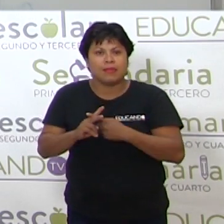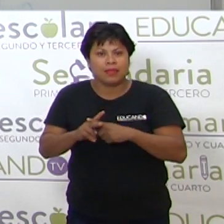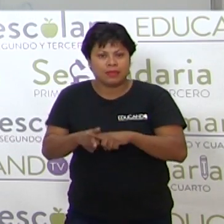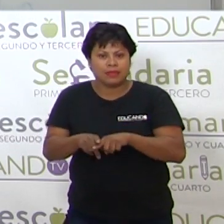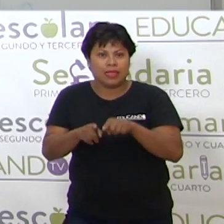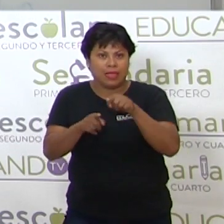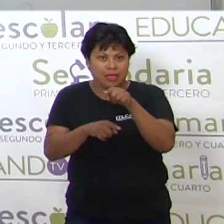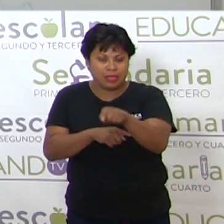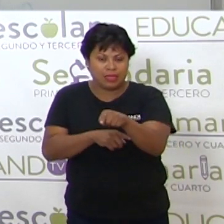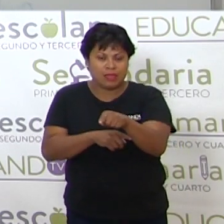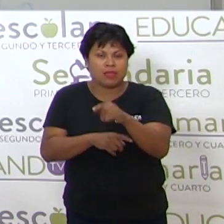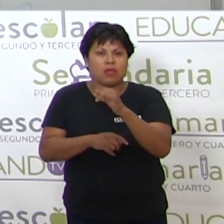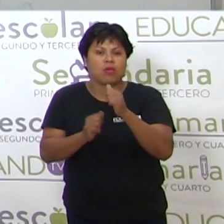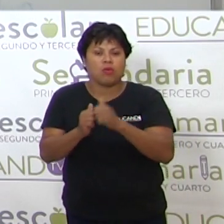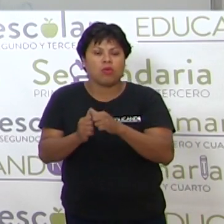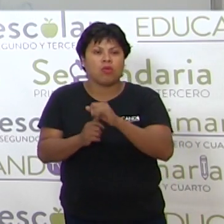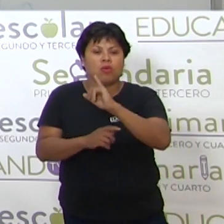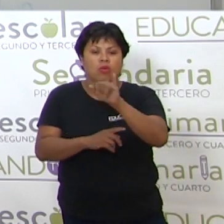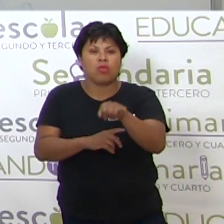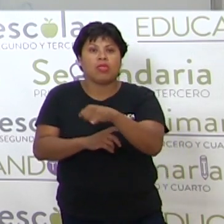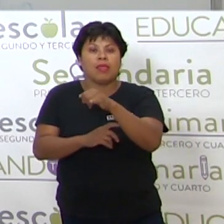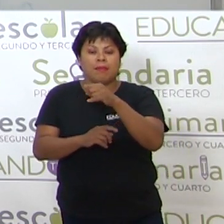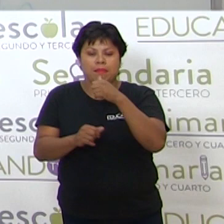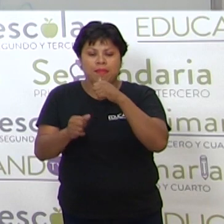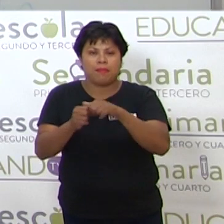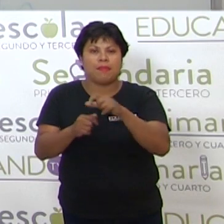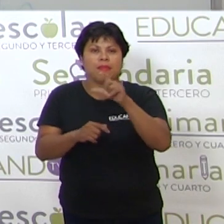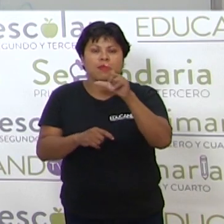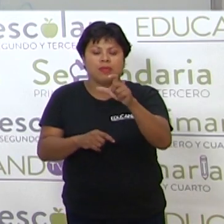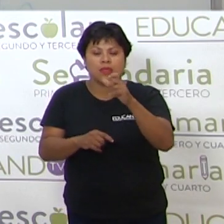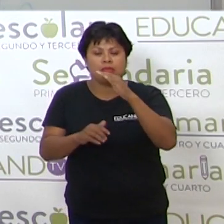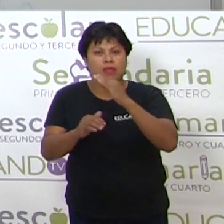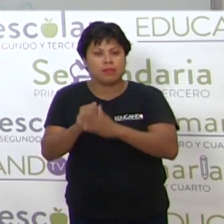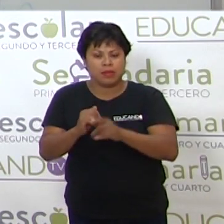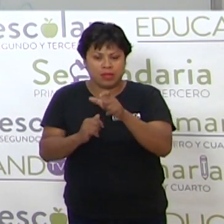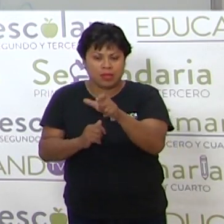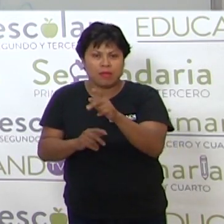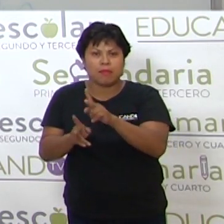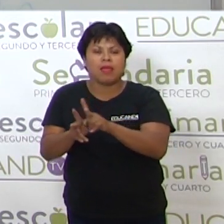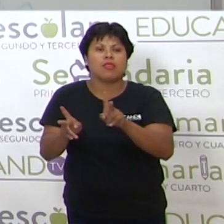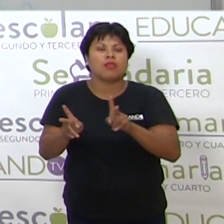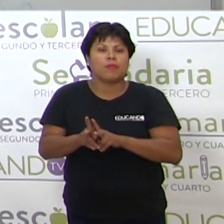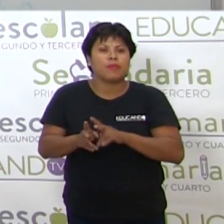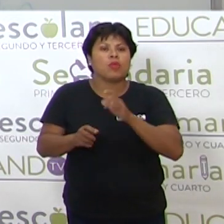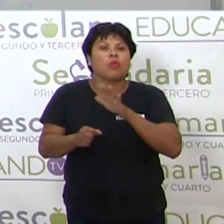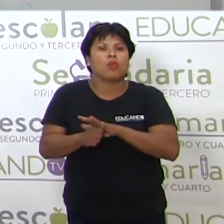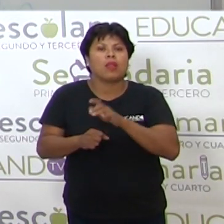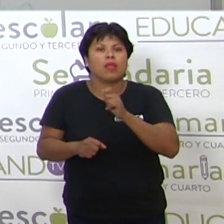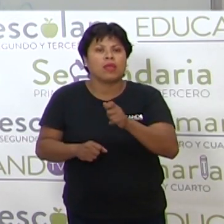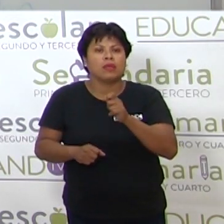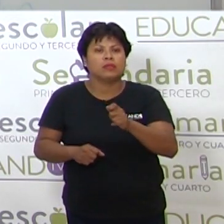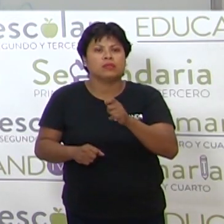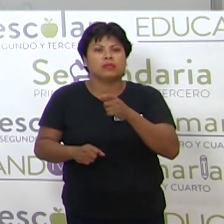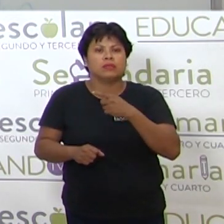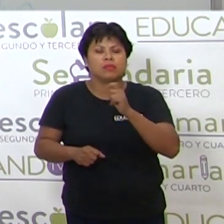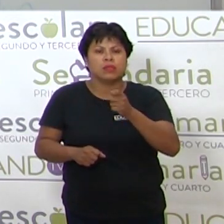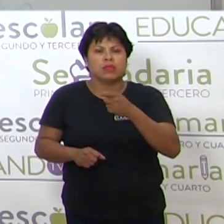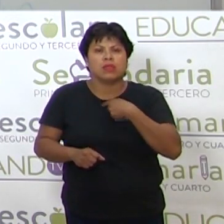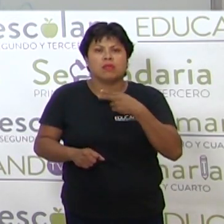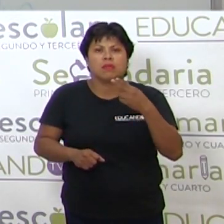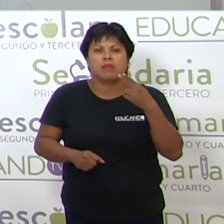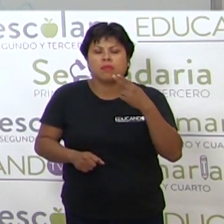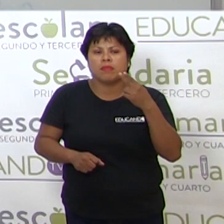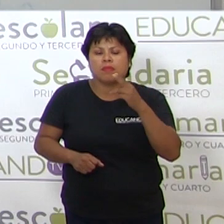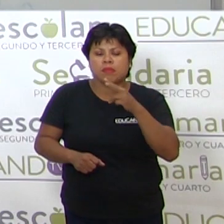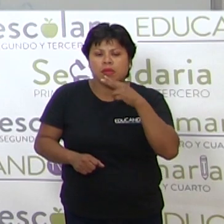con la jota mayúscula verdad y termina que hasta patio cuál es mi verbo en esta oración